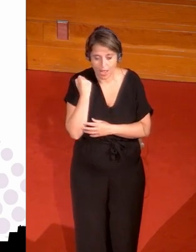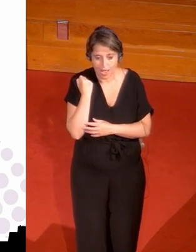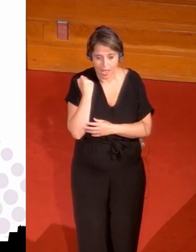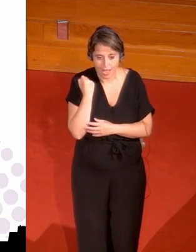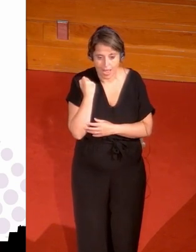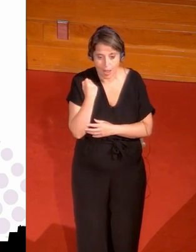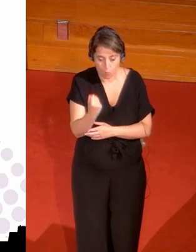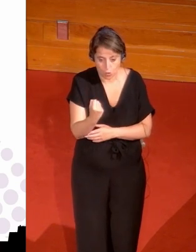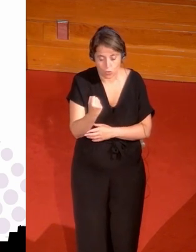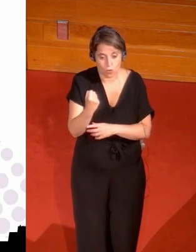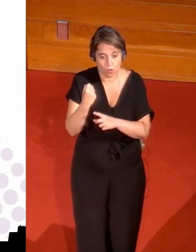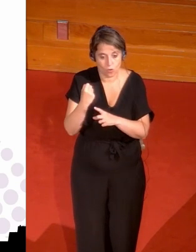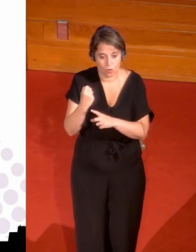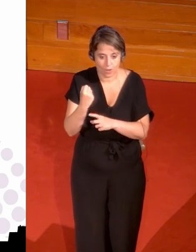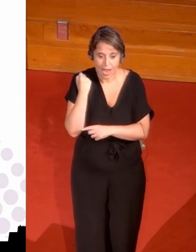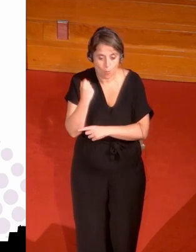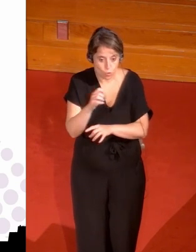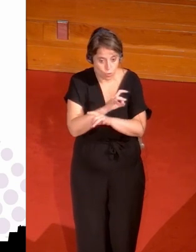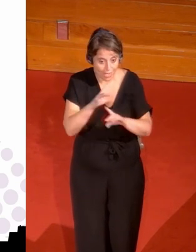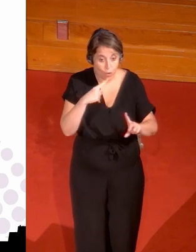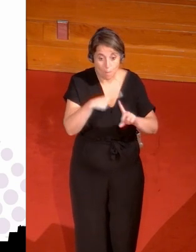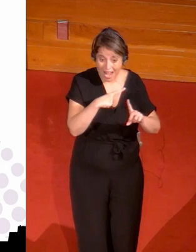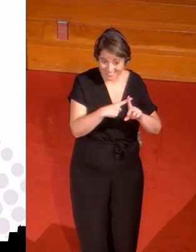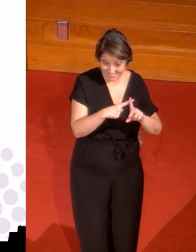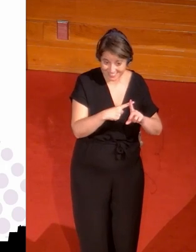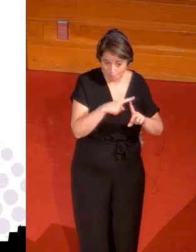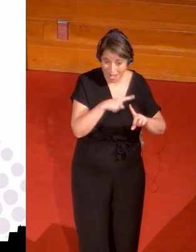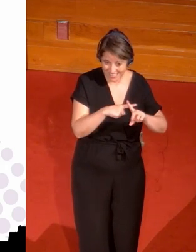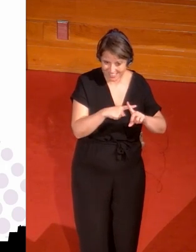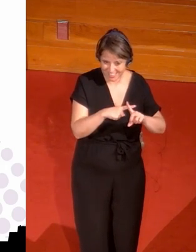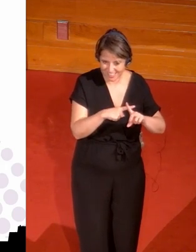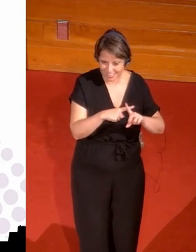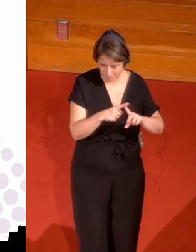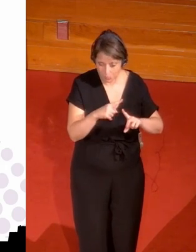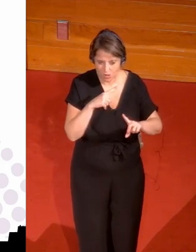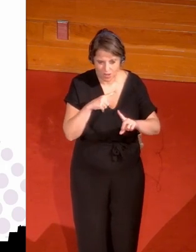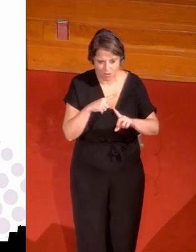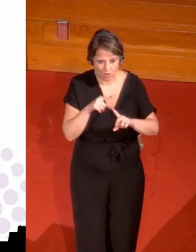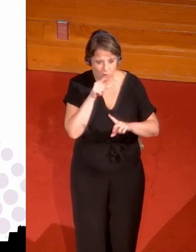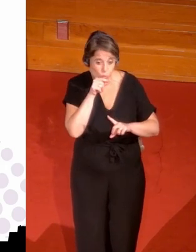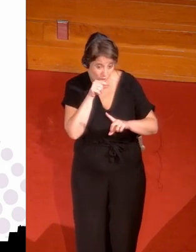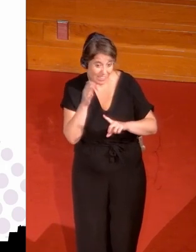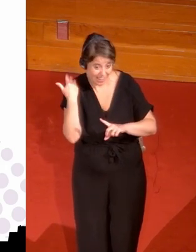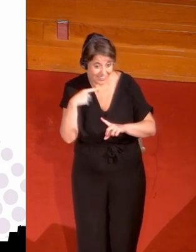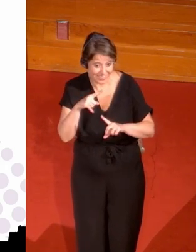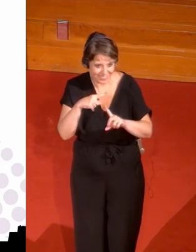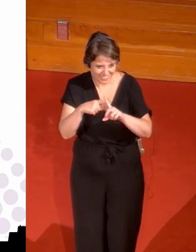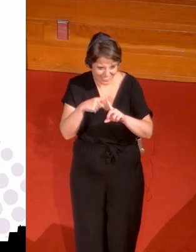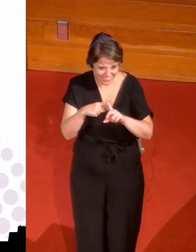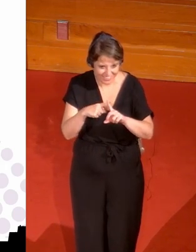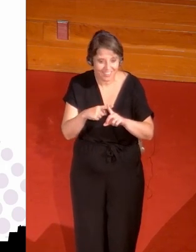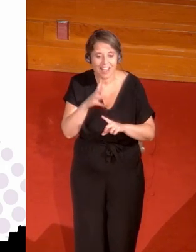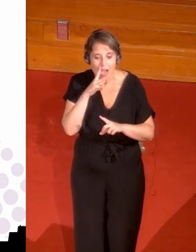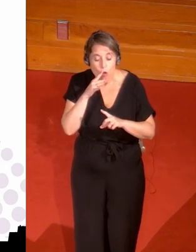musk es explícito hacia uno de los candidatos Hasta qué punto crees e que esos resultados de